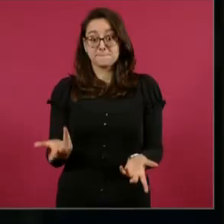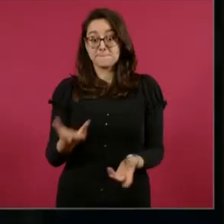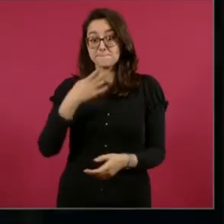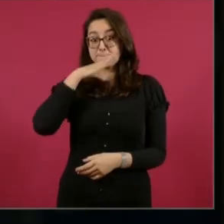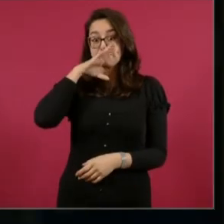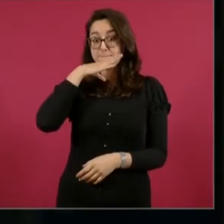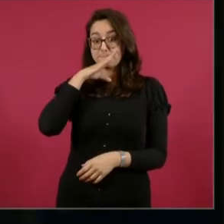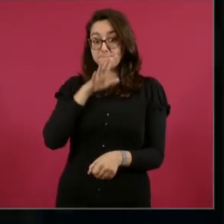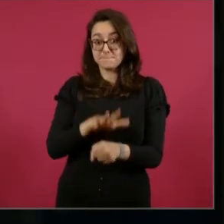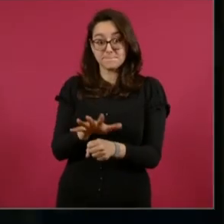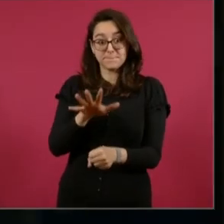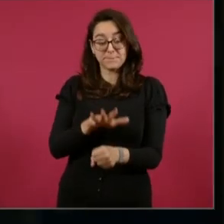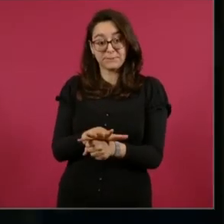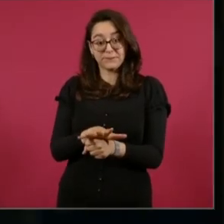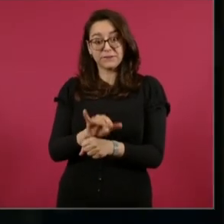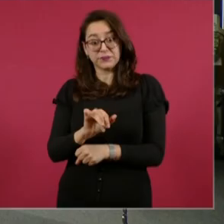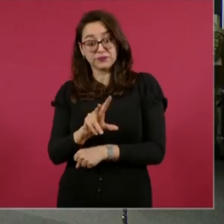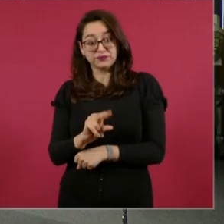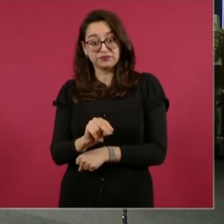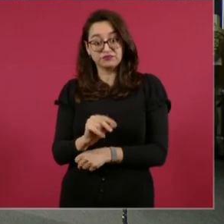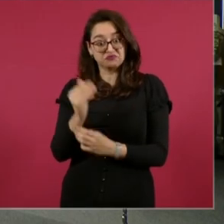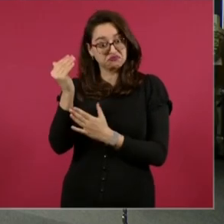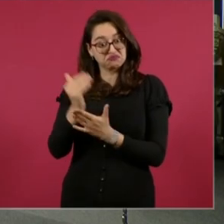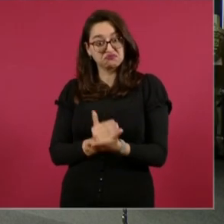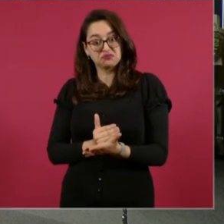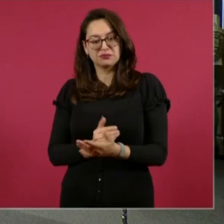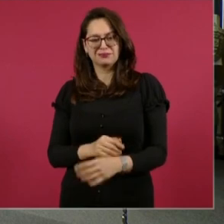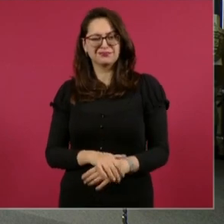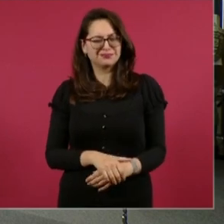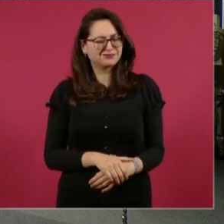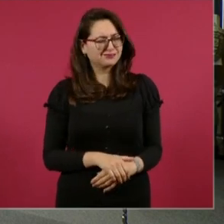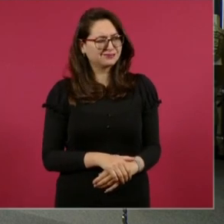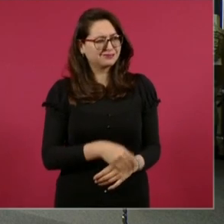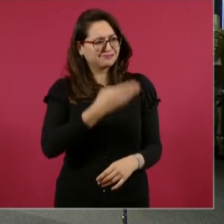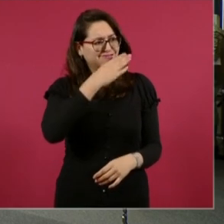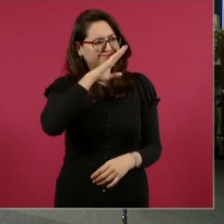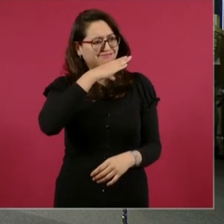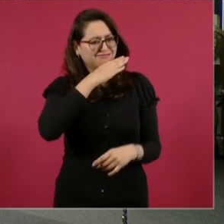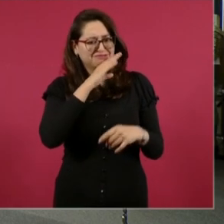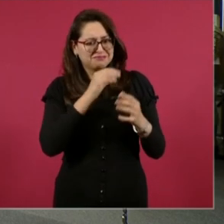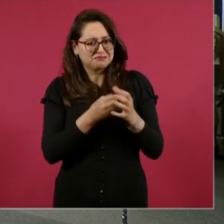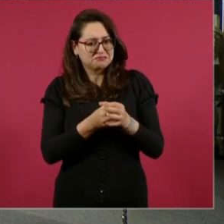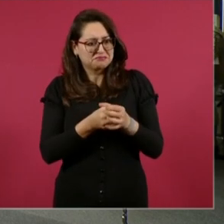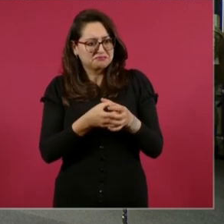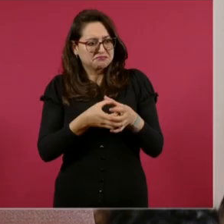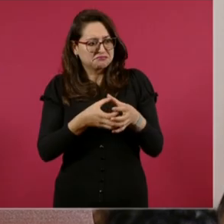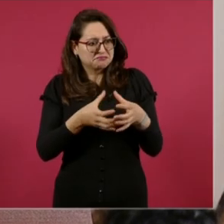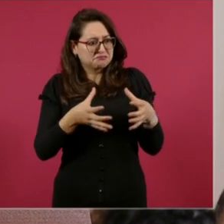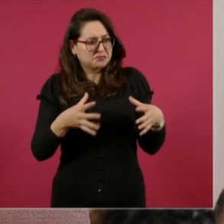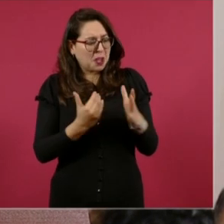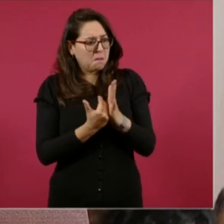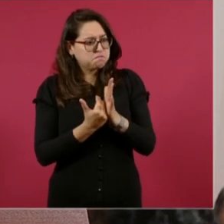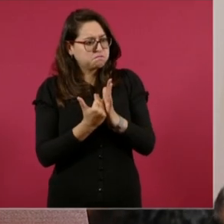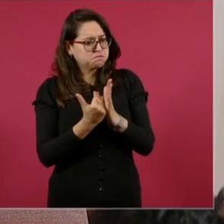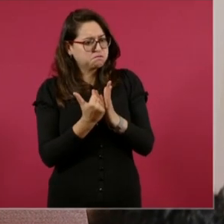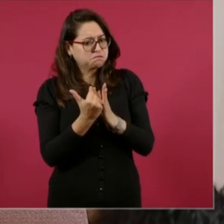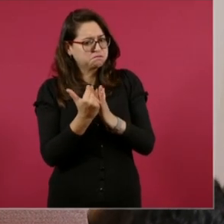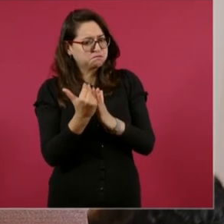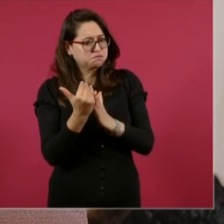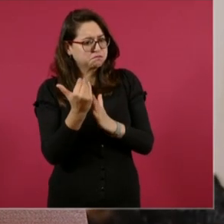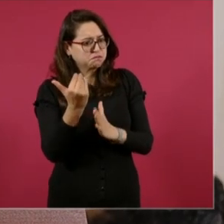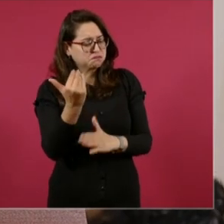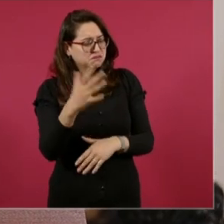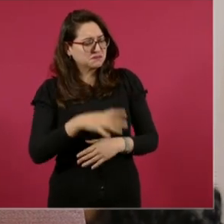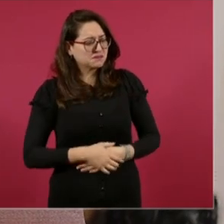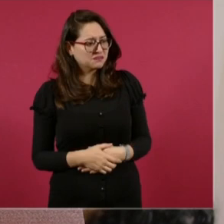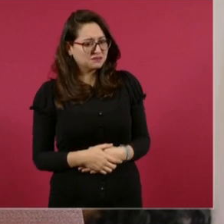la autosuficiencia? Ha ido creciendo la producción de maíz y de básicos. Les